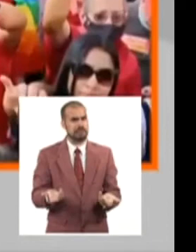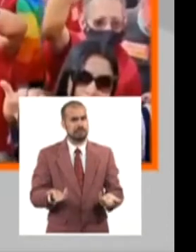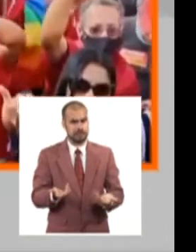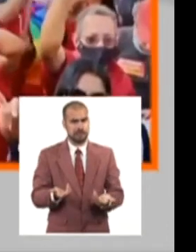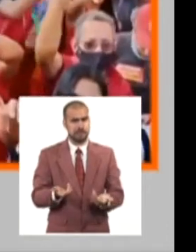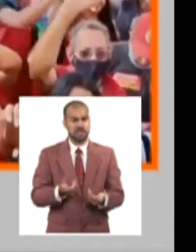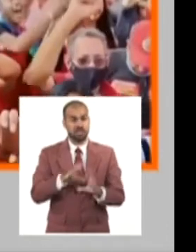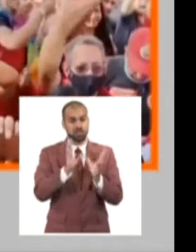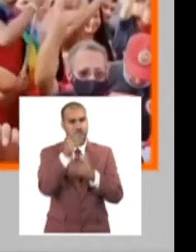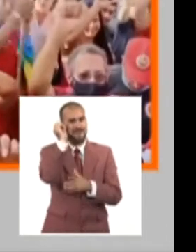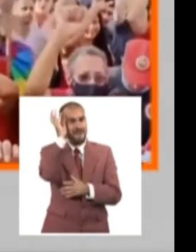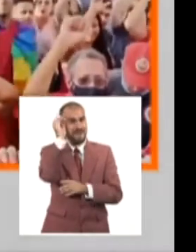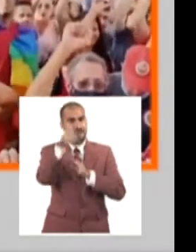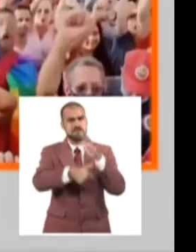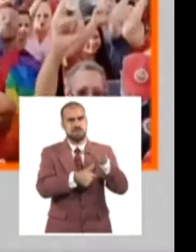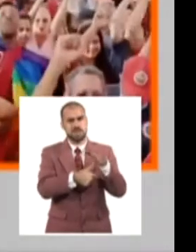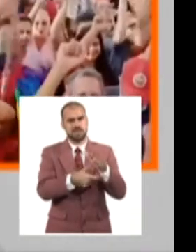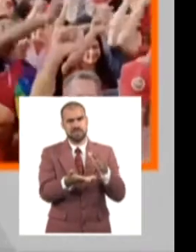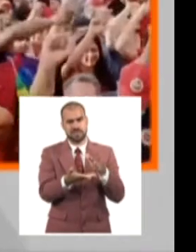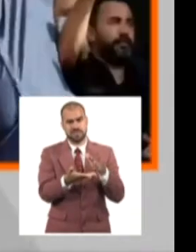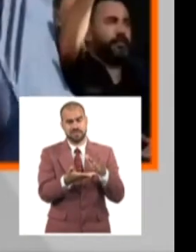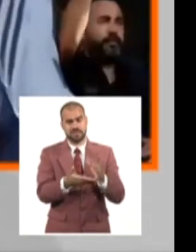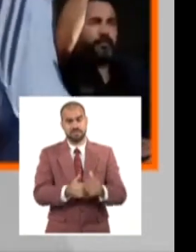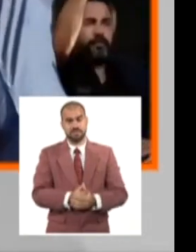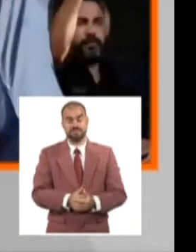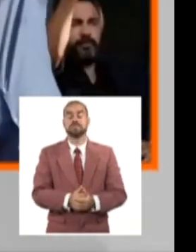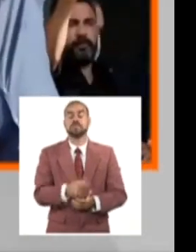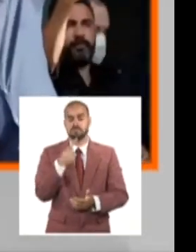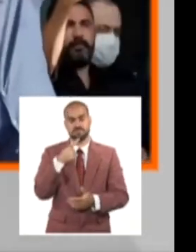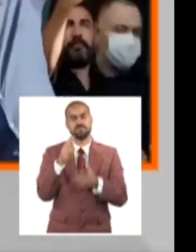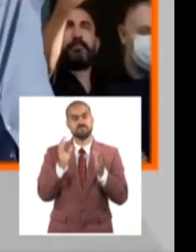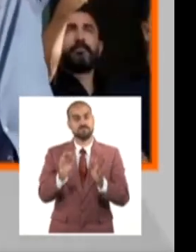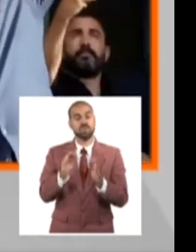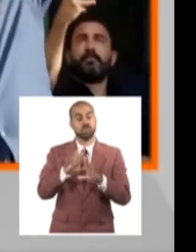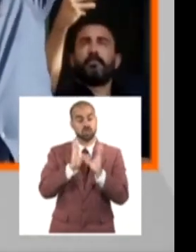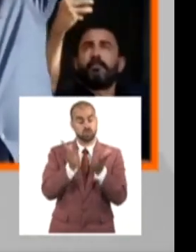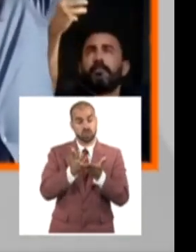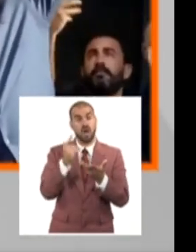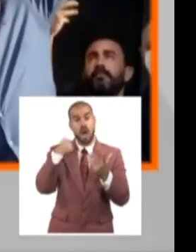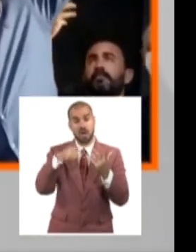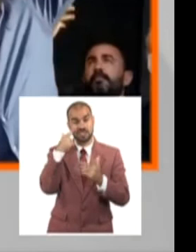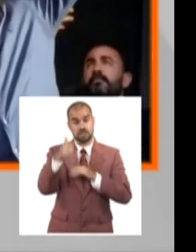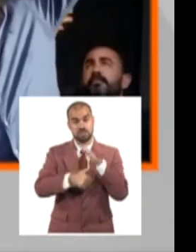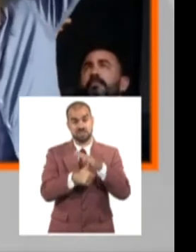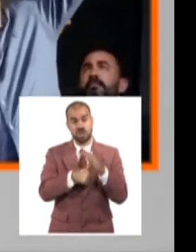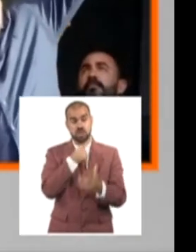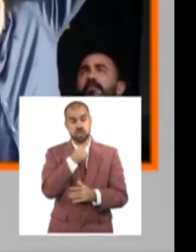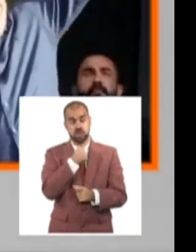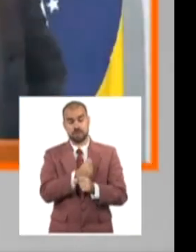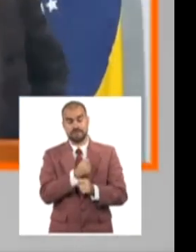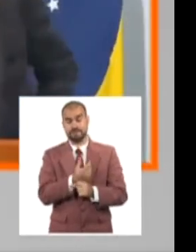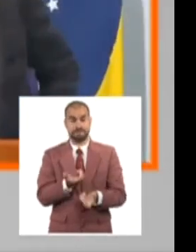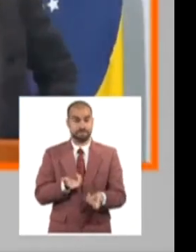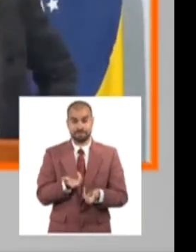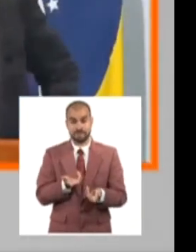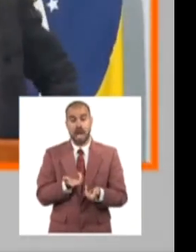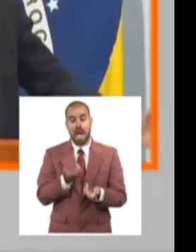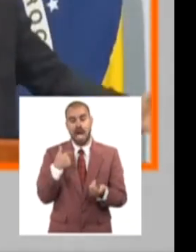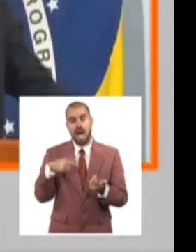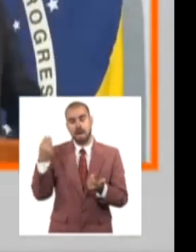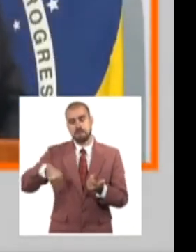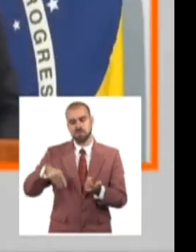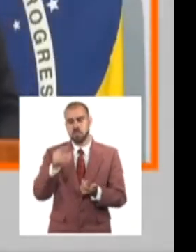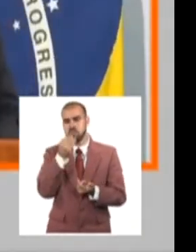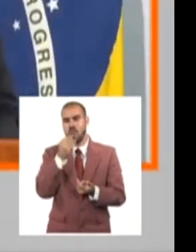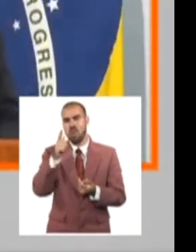eso ha influido en la situación que tiene actualmente bolsonaro y que hasta cierto punto favorece el desastre de